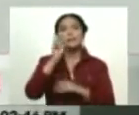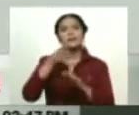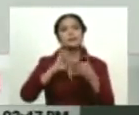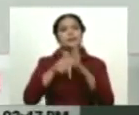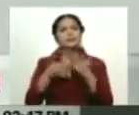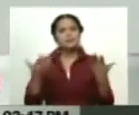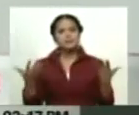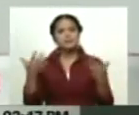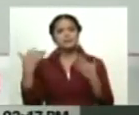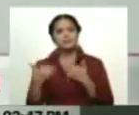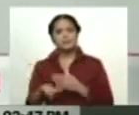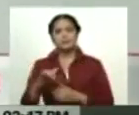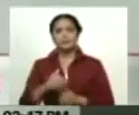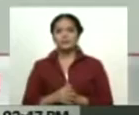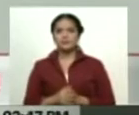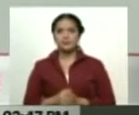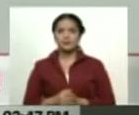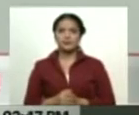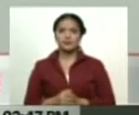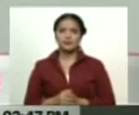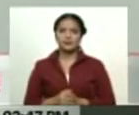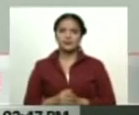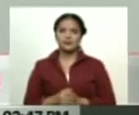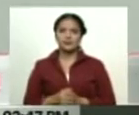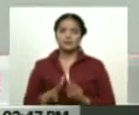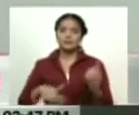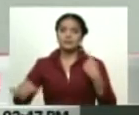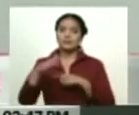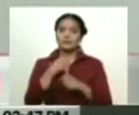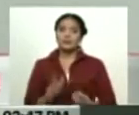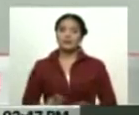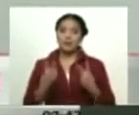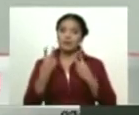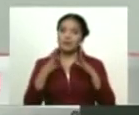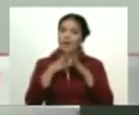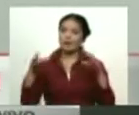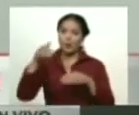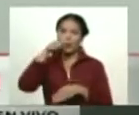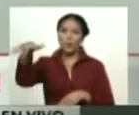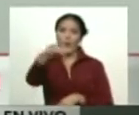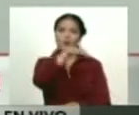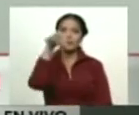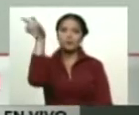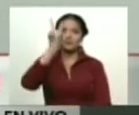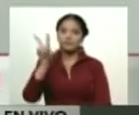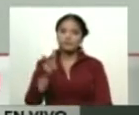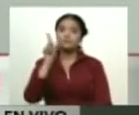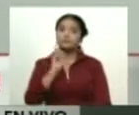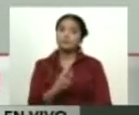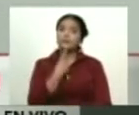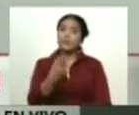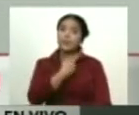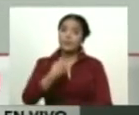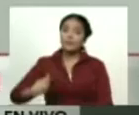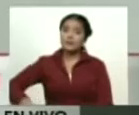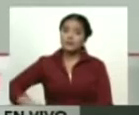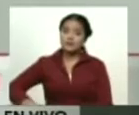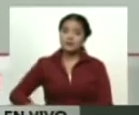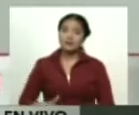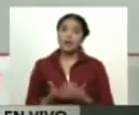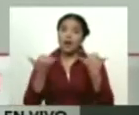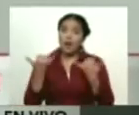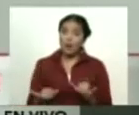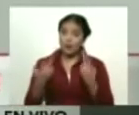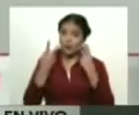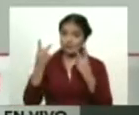que esto ha tenido dentro de la calidad de vida del pueblo venezolano. También ha señalado el presidente de la República, quien en este momento